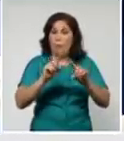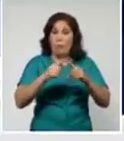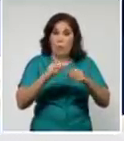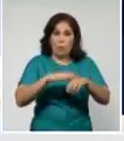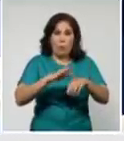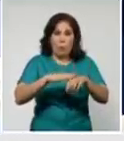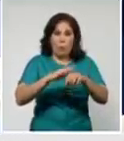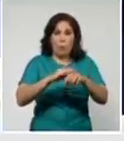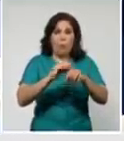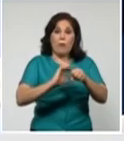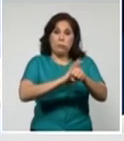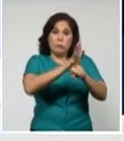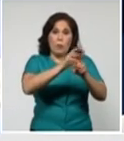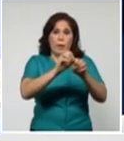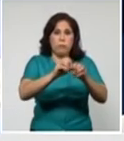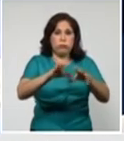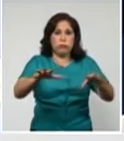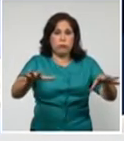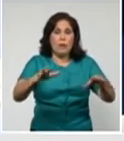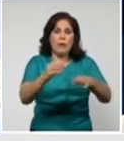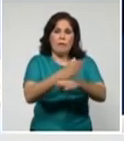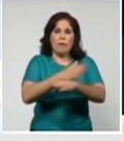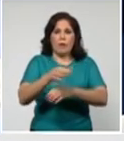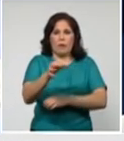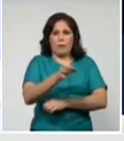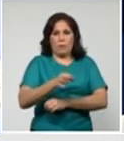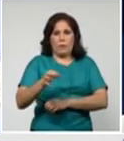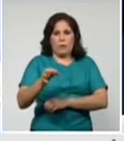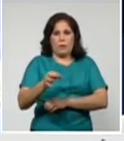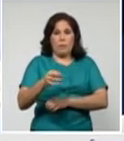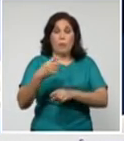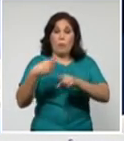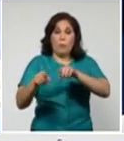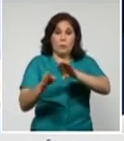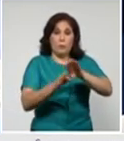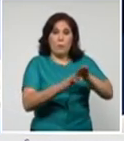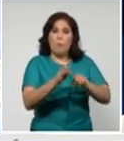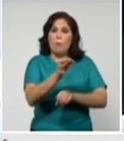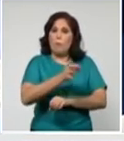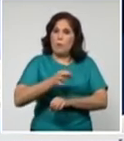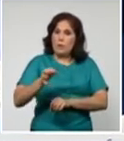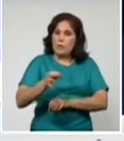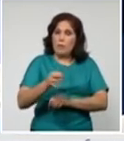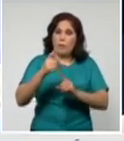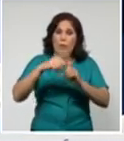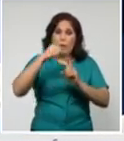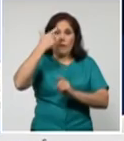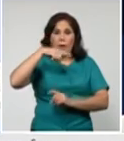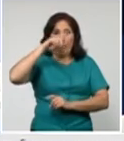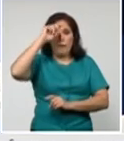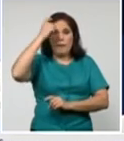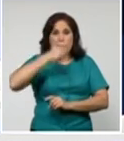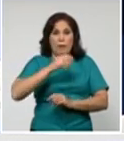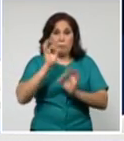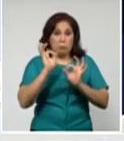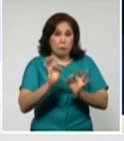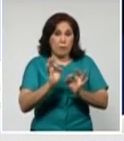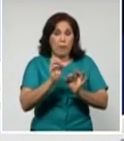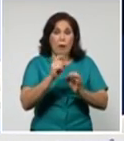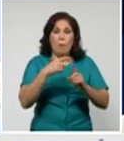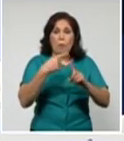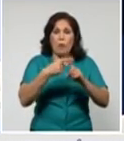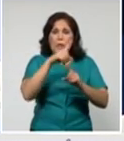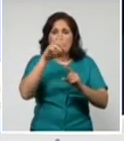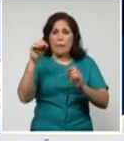Con este comportamiento por provincias, por municipios, la tasa de incidencia de casos confirmados